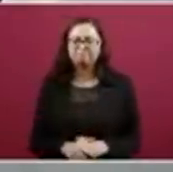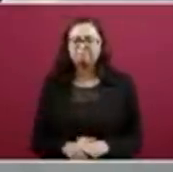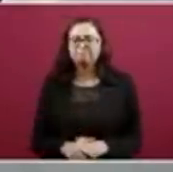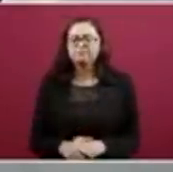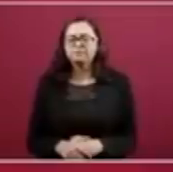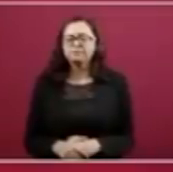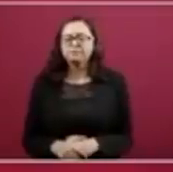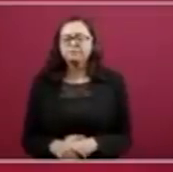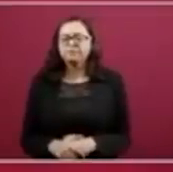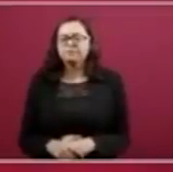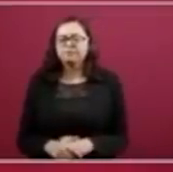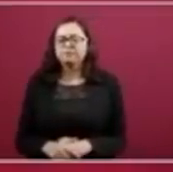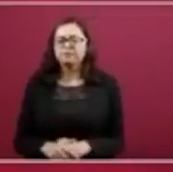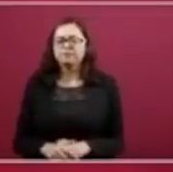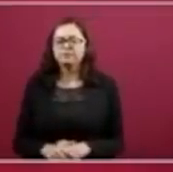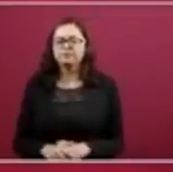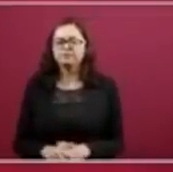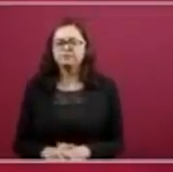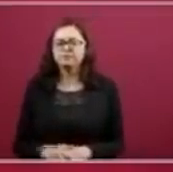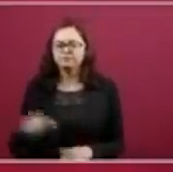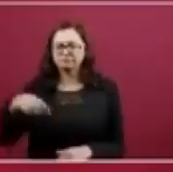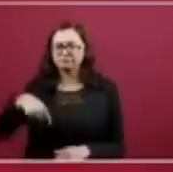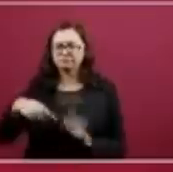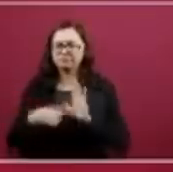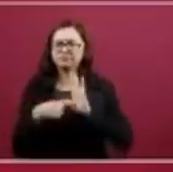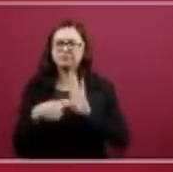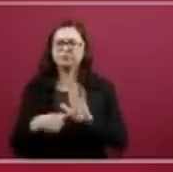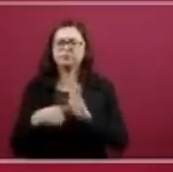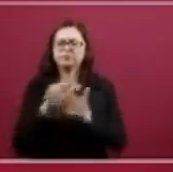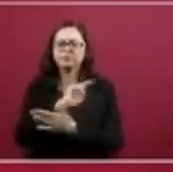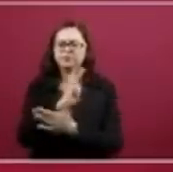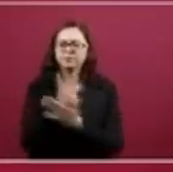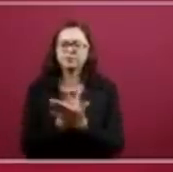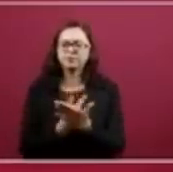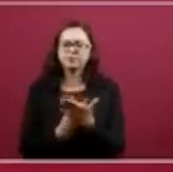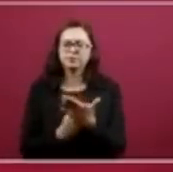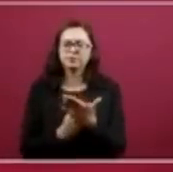un programa para